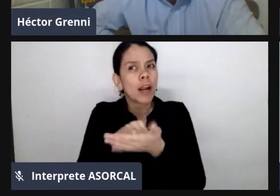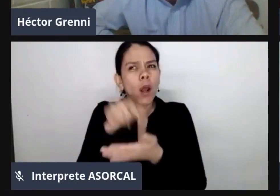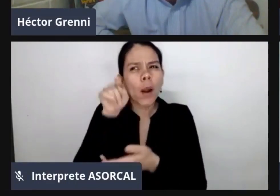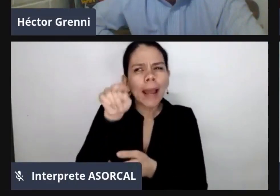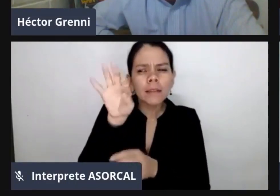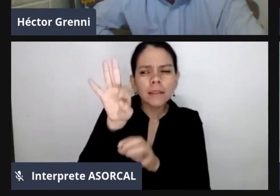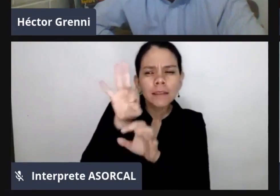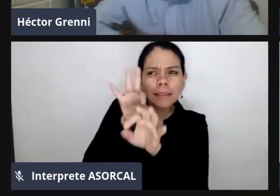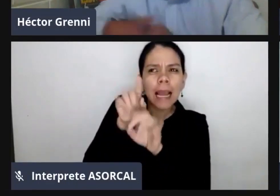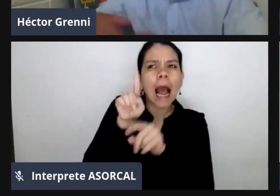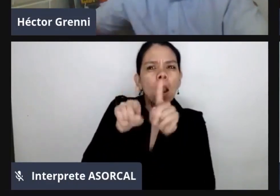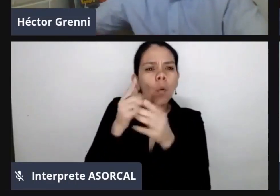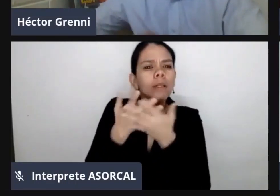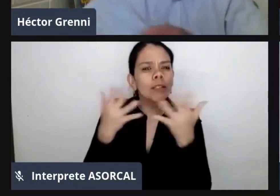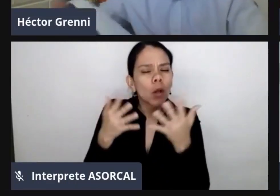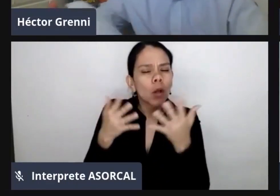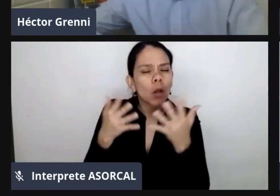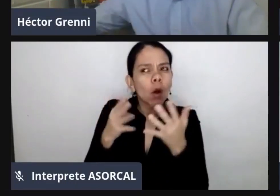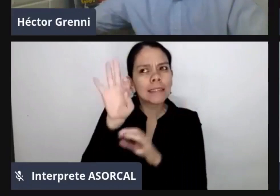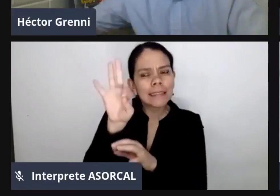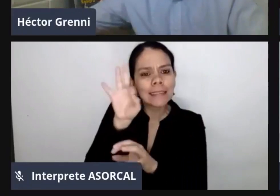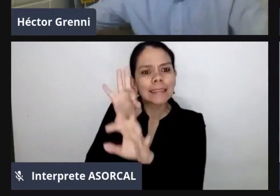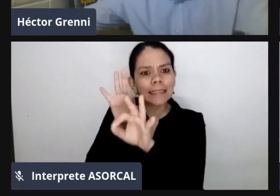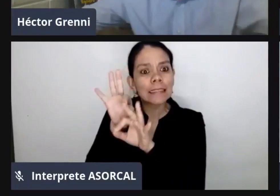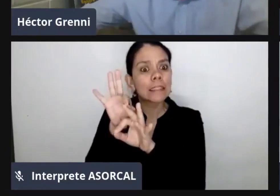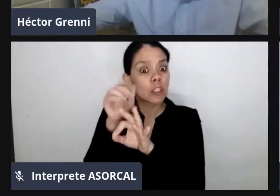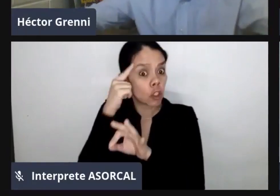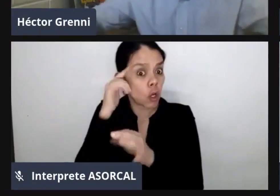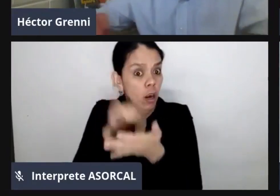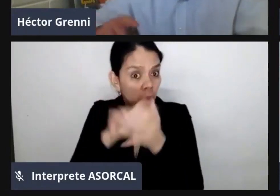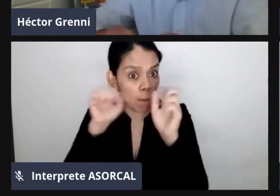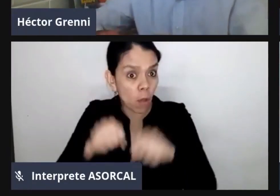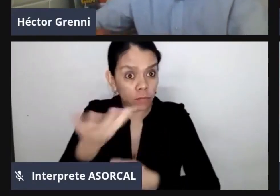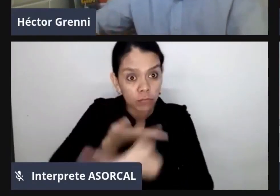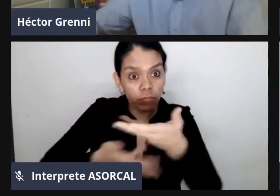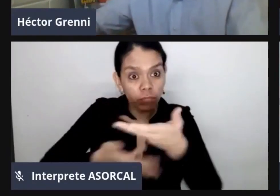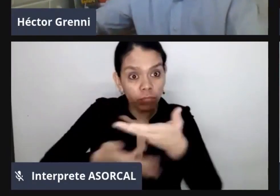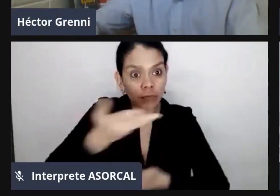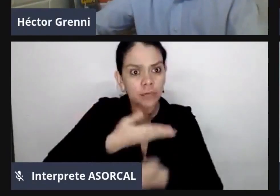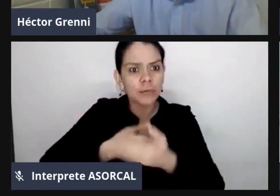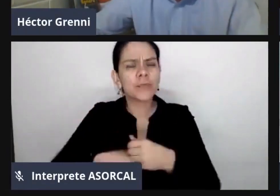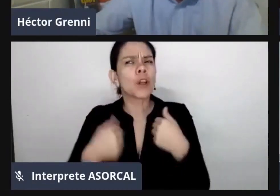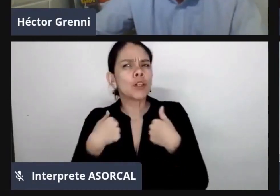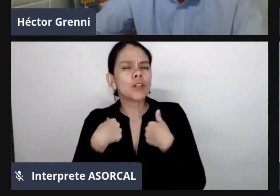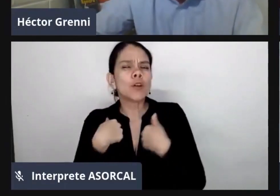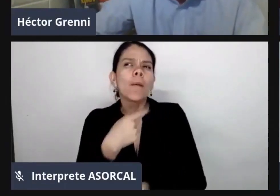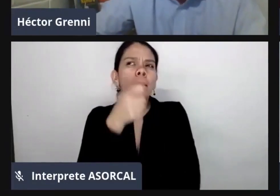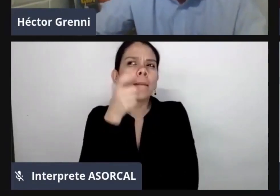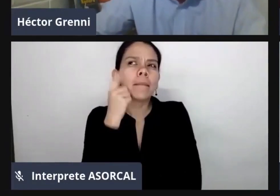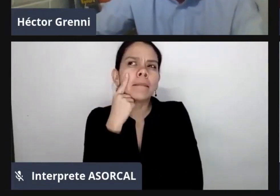poco. Estaba yo escuchándolo detenidamente sobre cómo esos